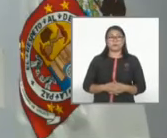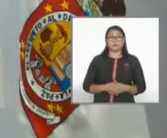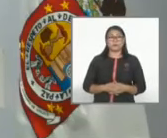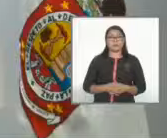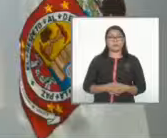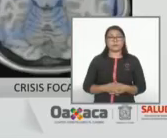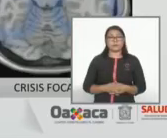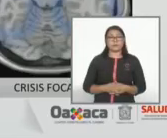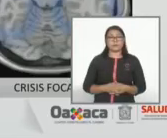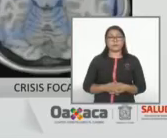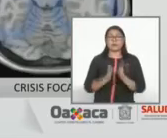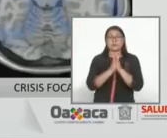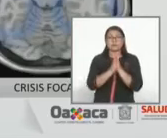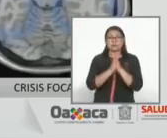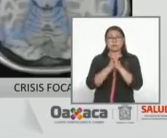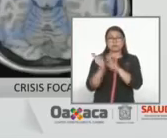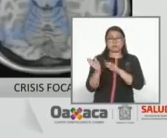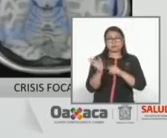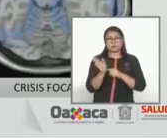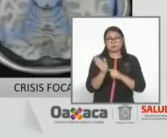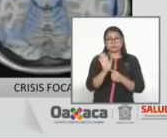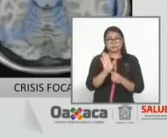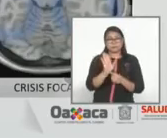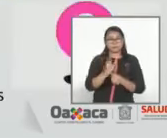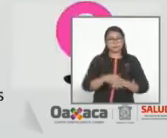La diapositiva que sigue.